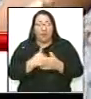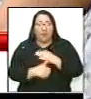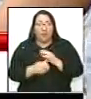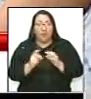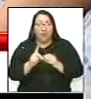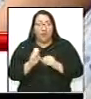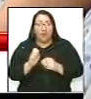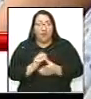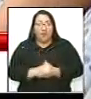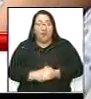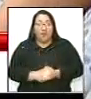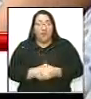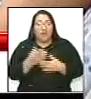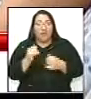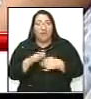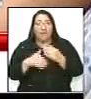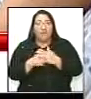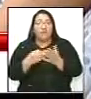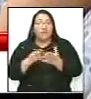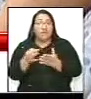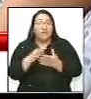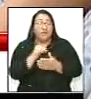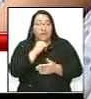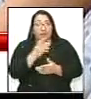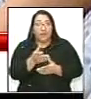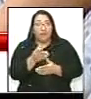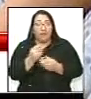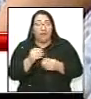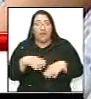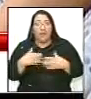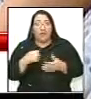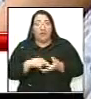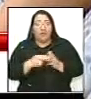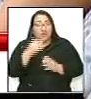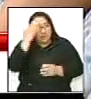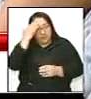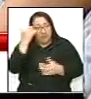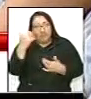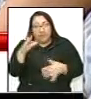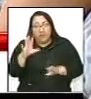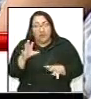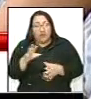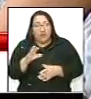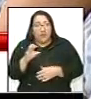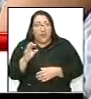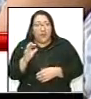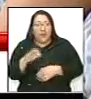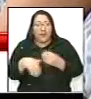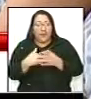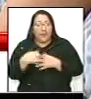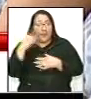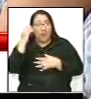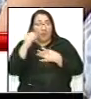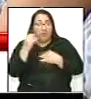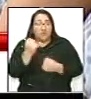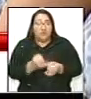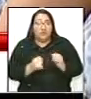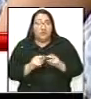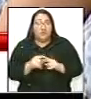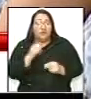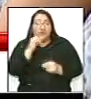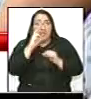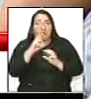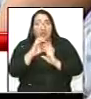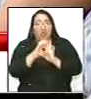la, digamos, del informe de calificación, ¿no? Porque puede prestarse a que ya hay una opinión de determinación de